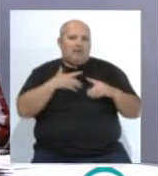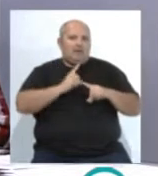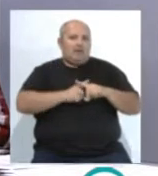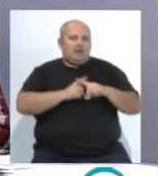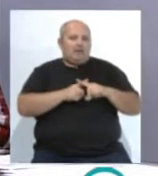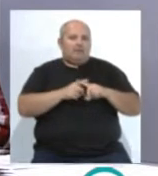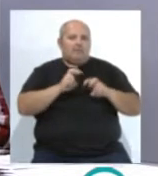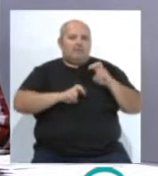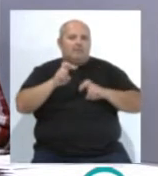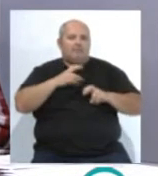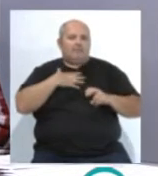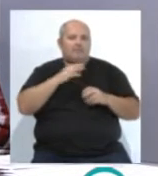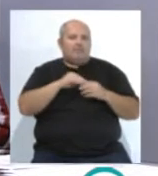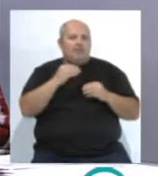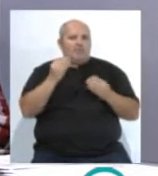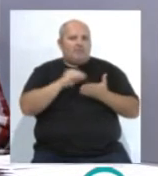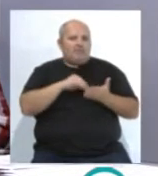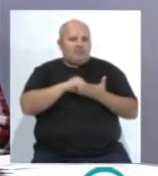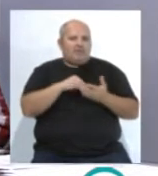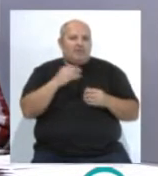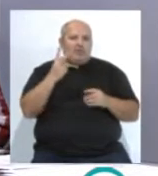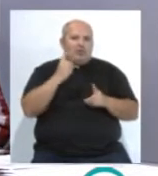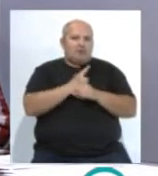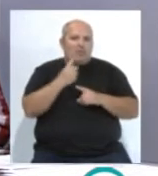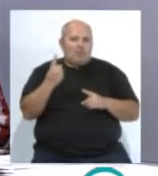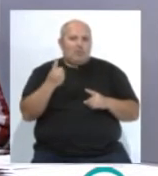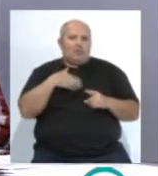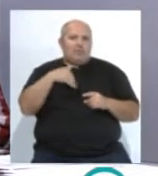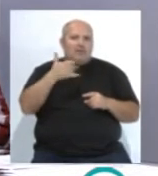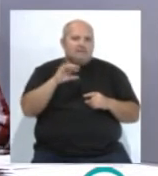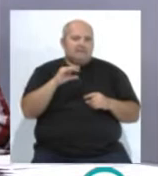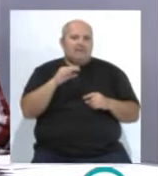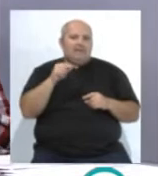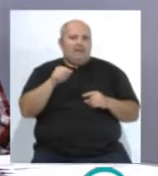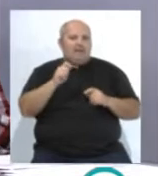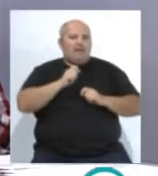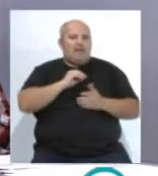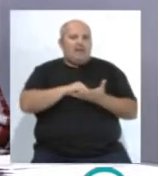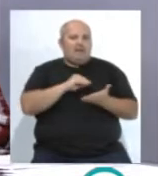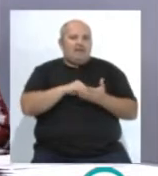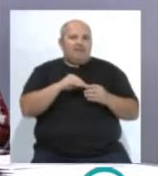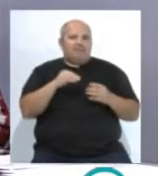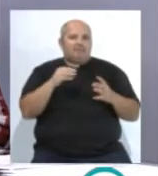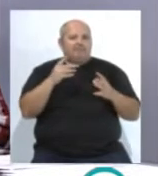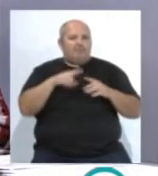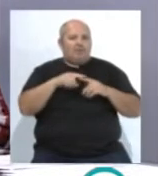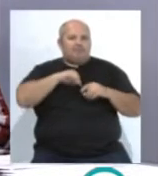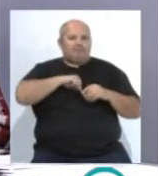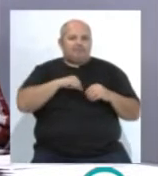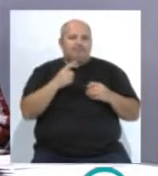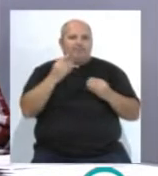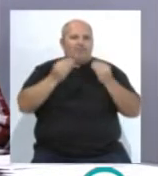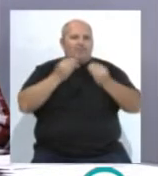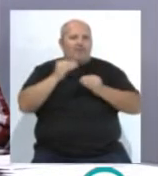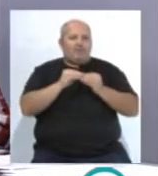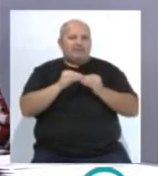empatado, que subió muchas veces, hizo dos contra uno con Machi y eso, muchas veces te desencaja un poco la forma de